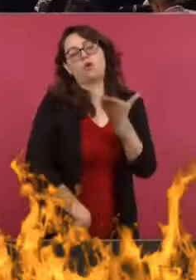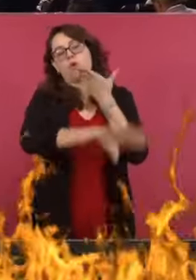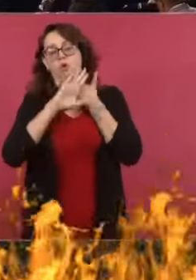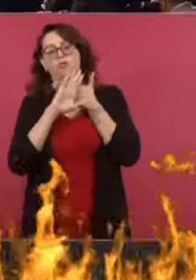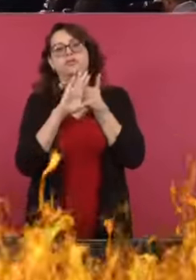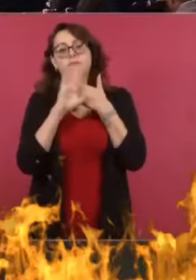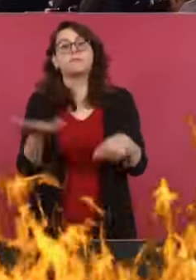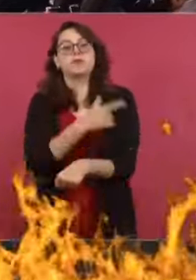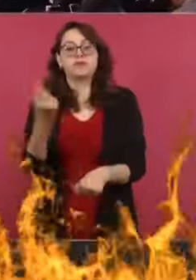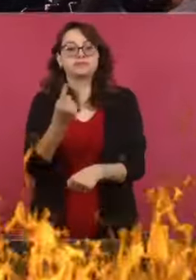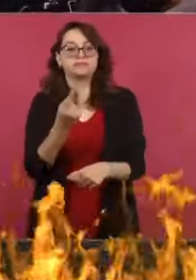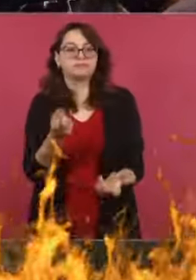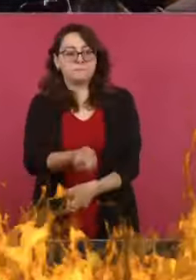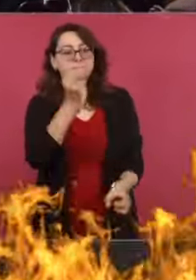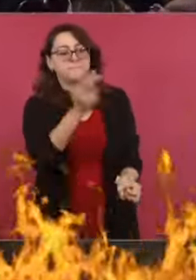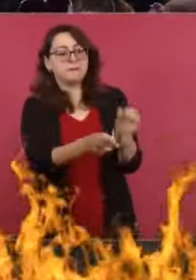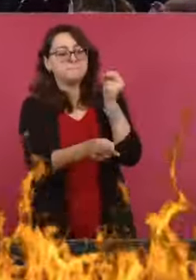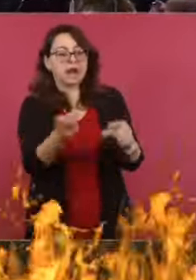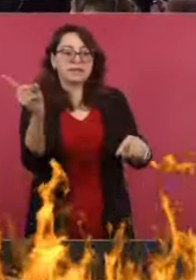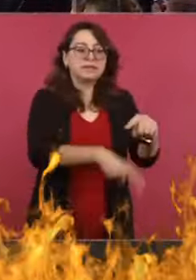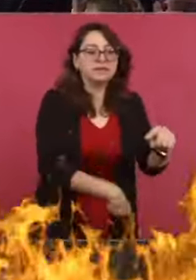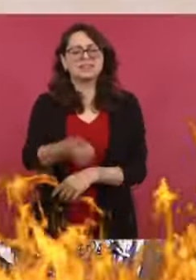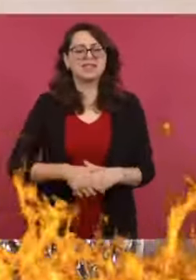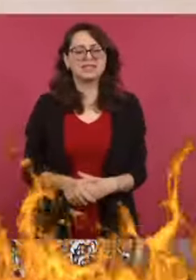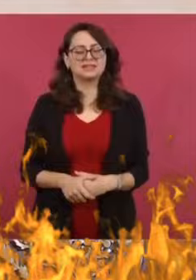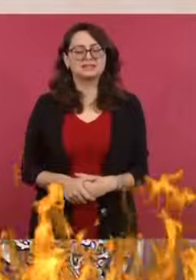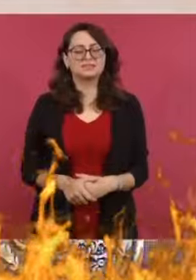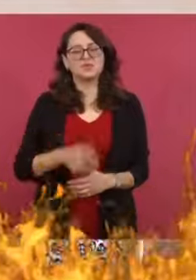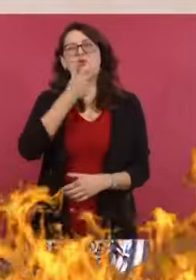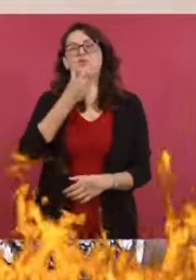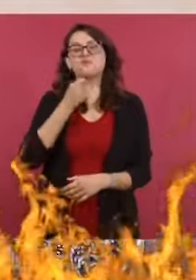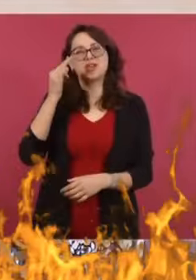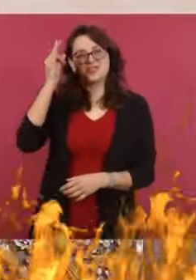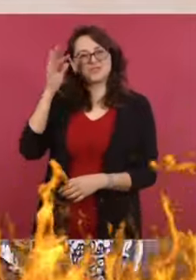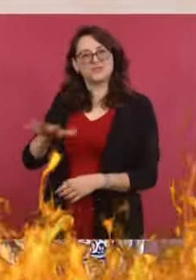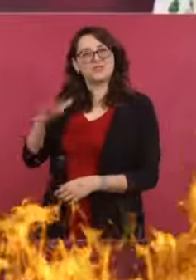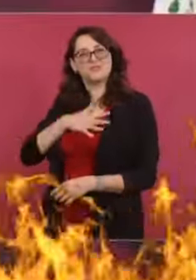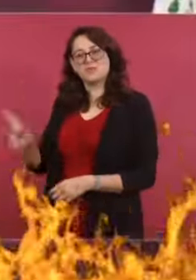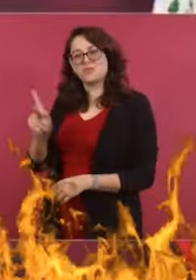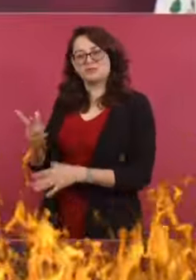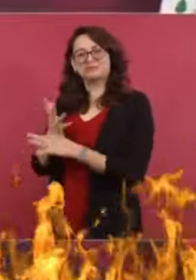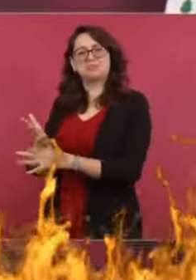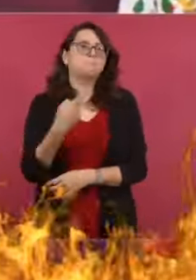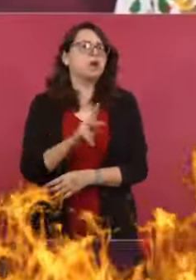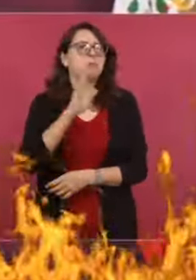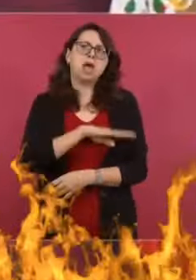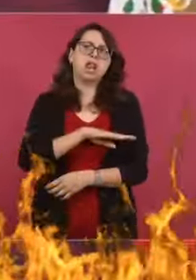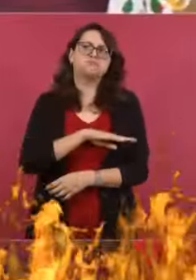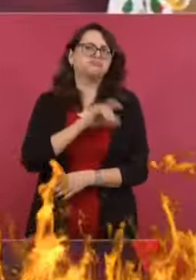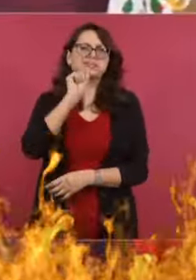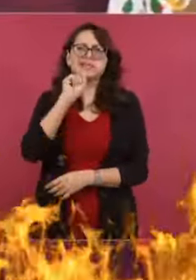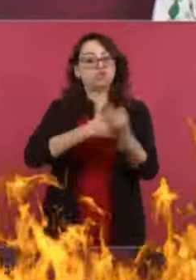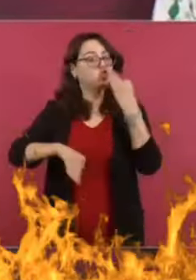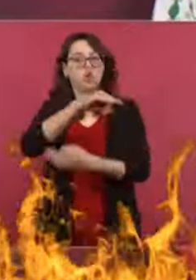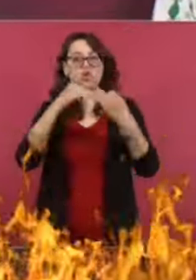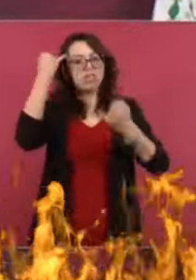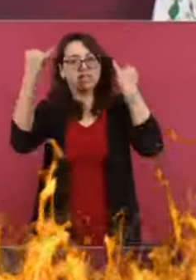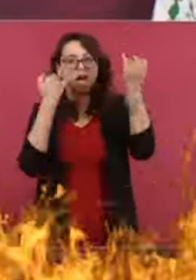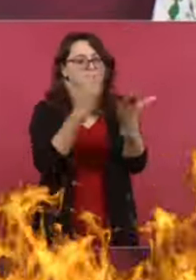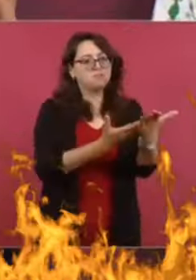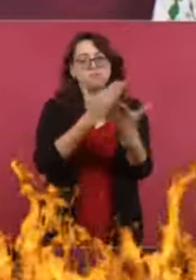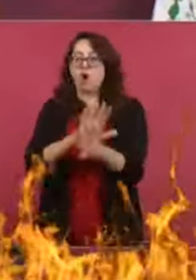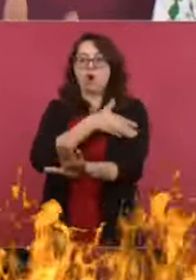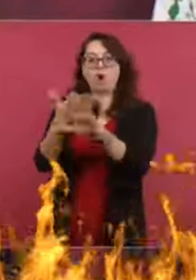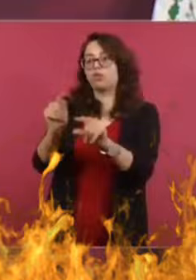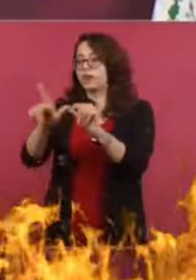Juárez. Y eso de la huelga está bien, porque así ya no tenemos sorpresa de que dejen en libertad a delincuentes.